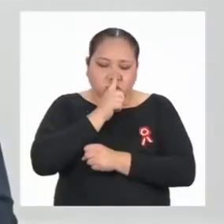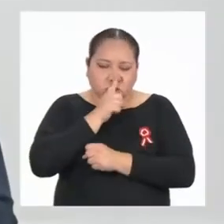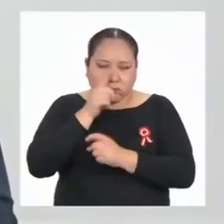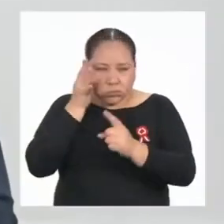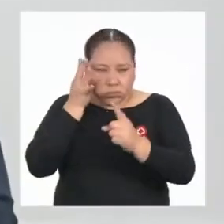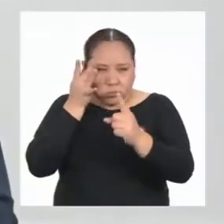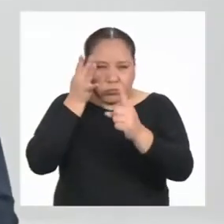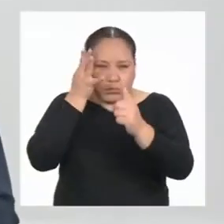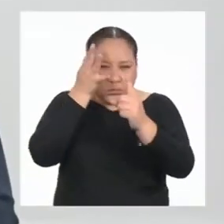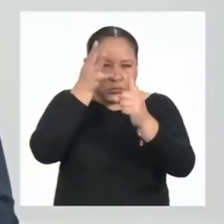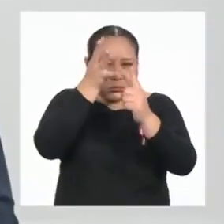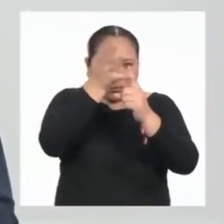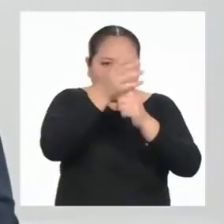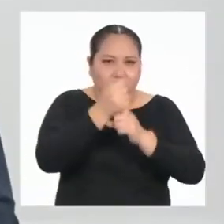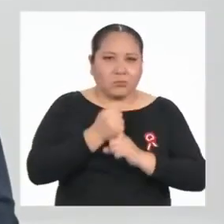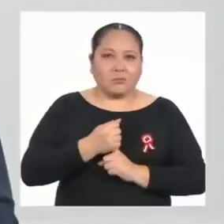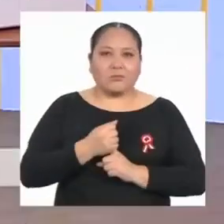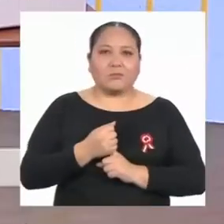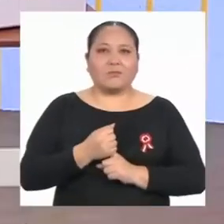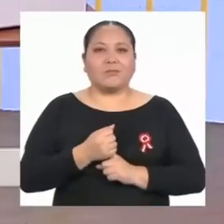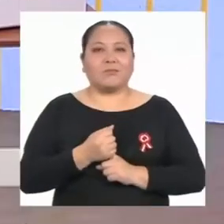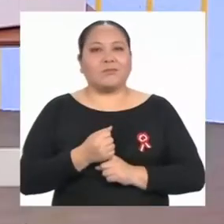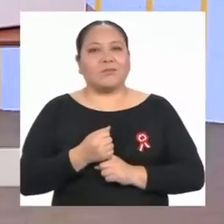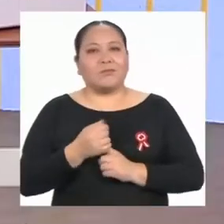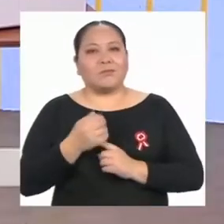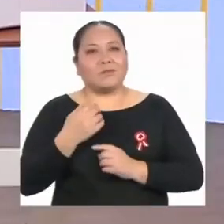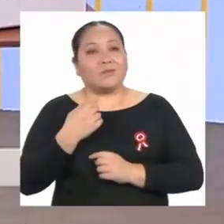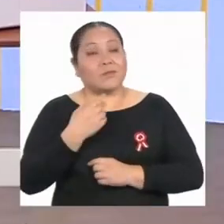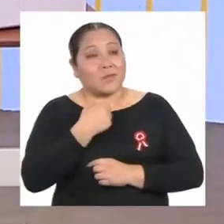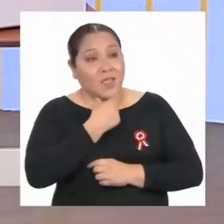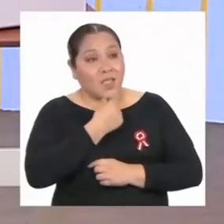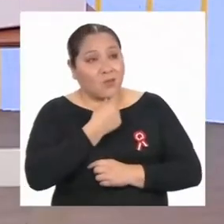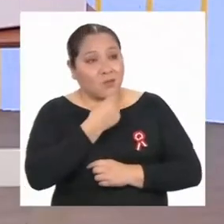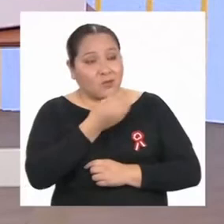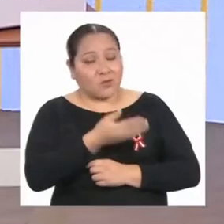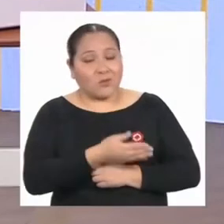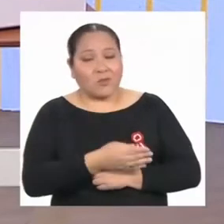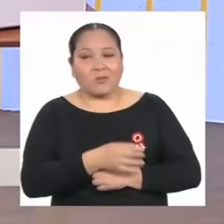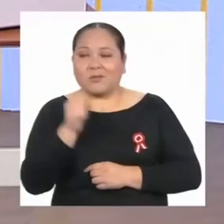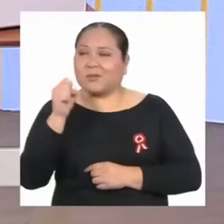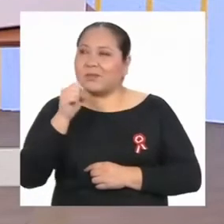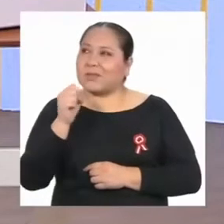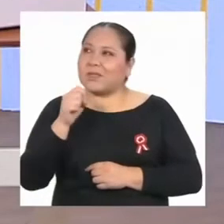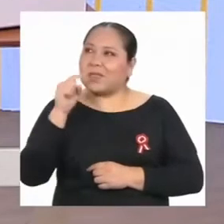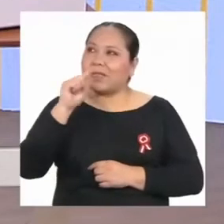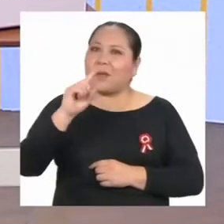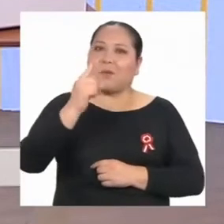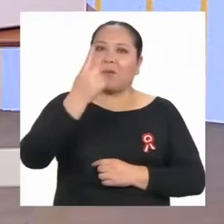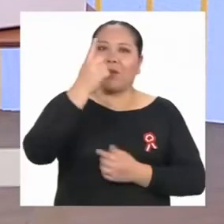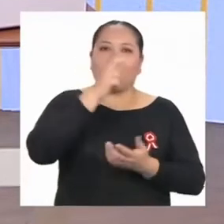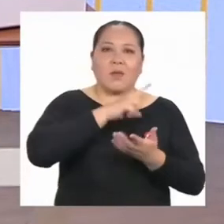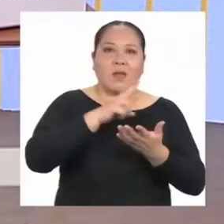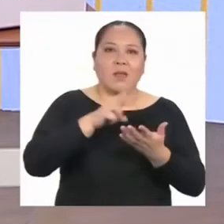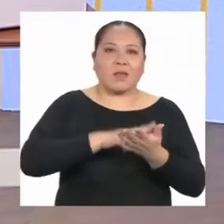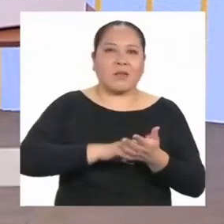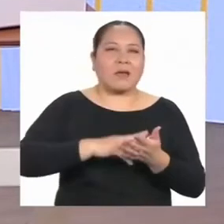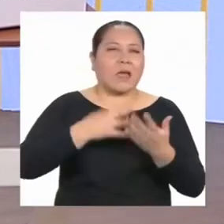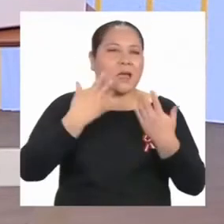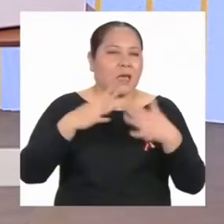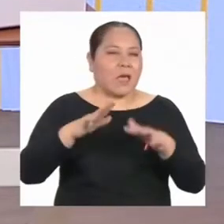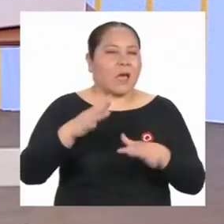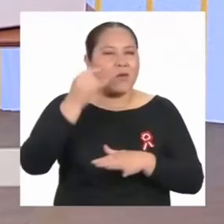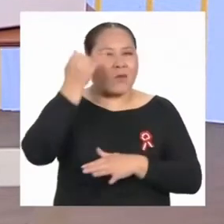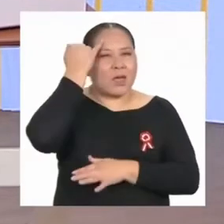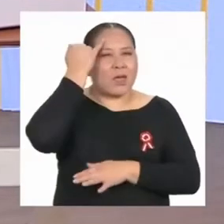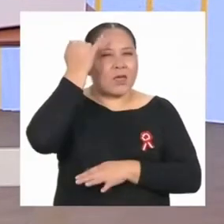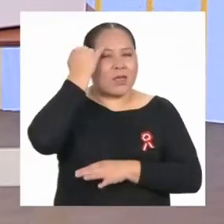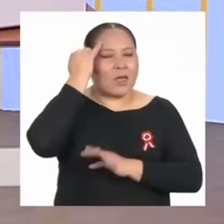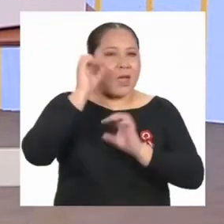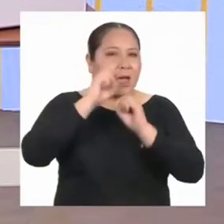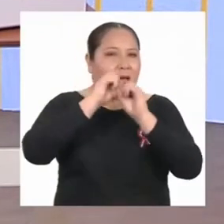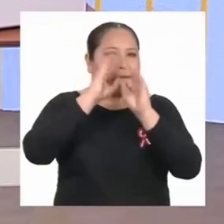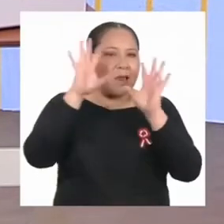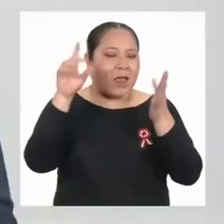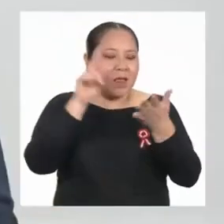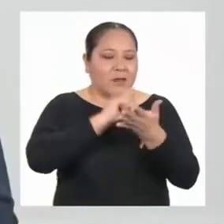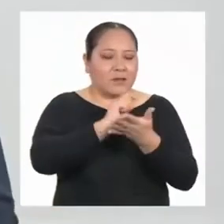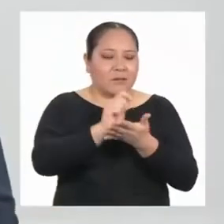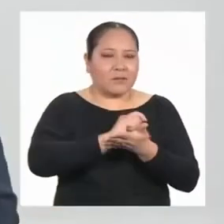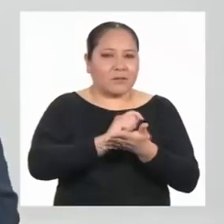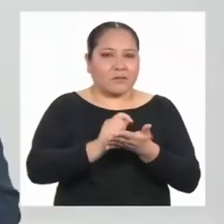Gracias, Yanira. ¿Te gustó? Mucho. Y con esta primera lectura, tengo una idea más clara sobre el